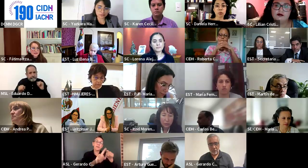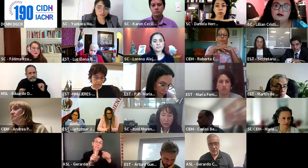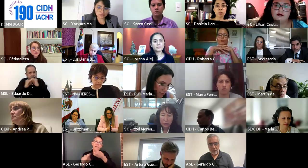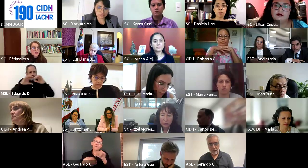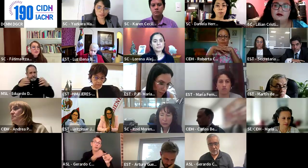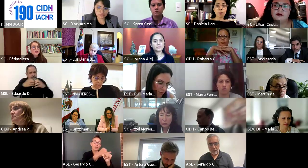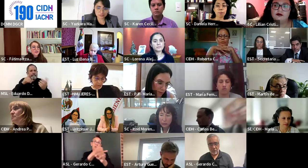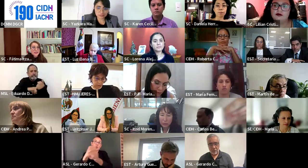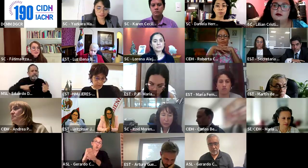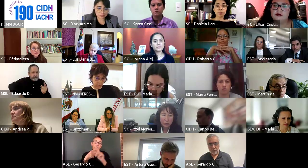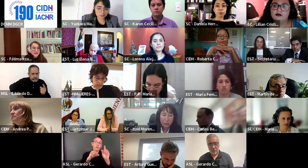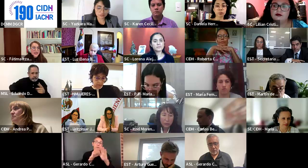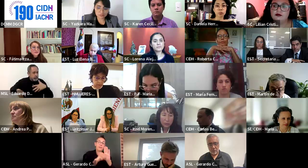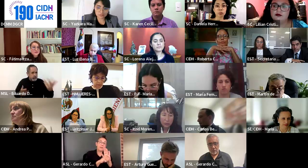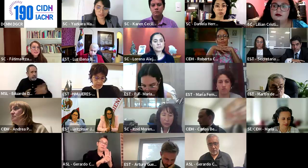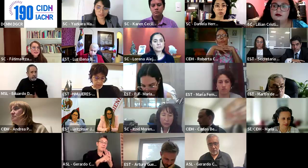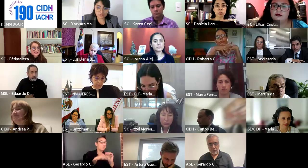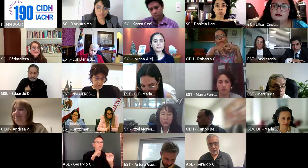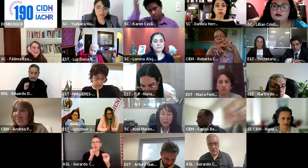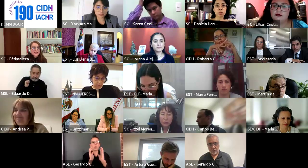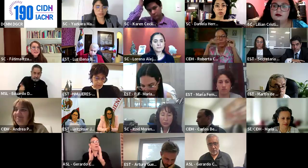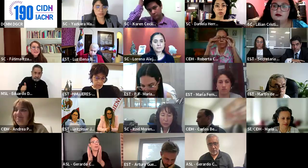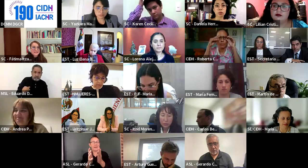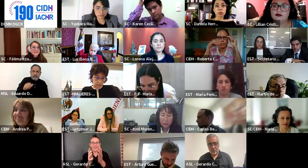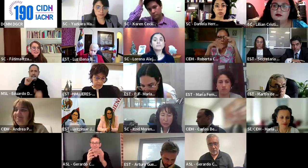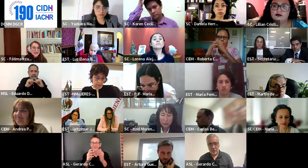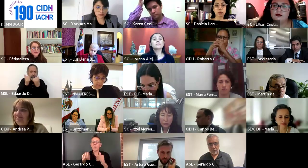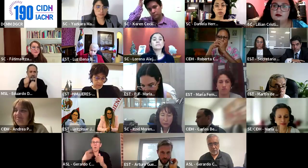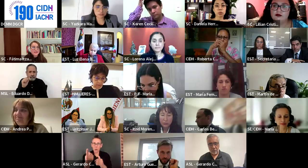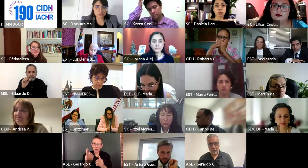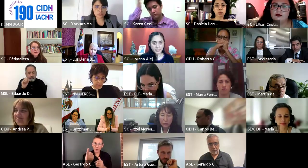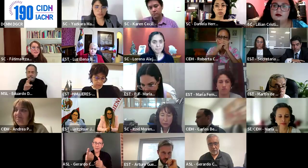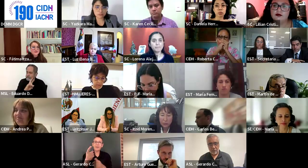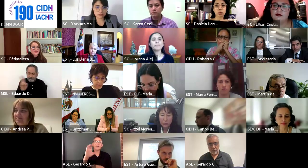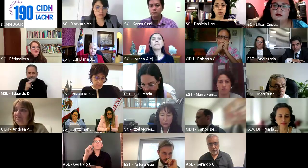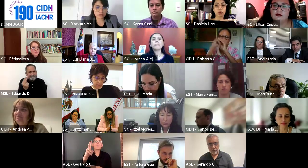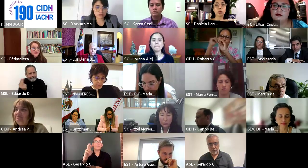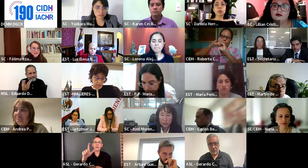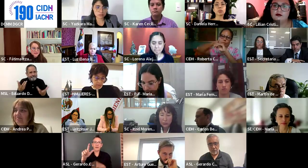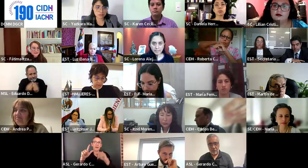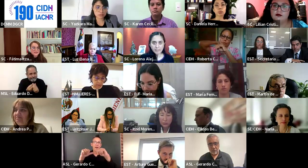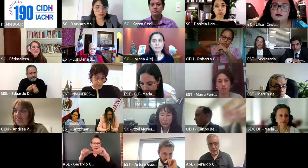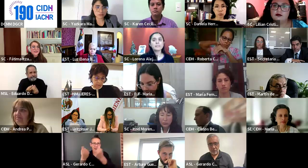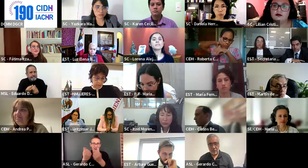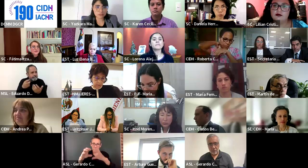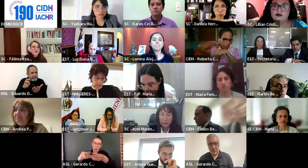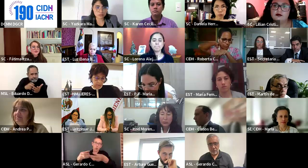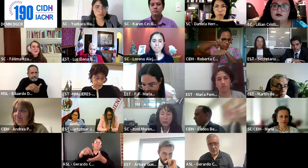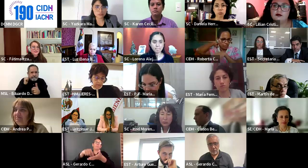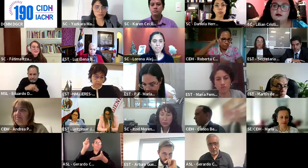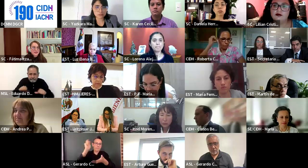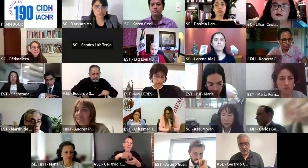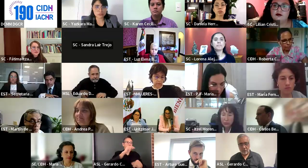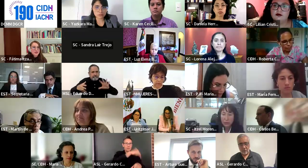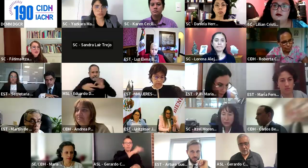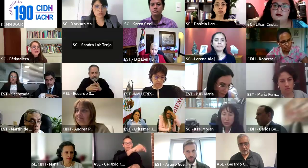del Estado. No dejen sola a sociedad civil, necesitamos de acciones contundentes y en todos